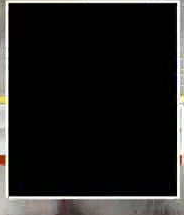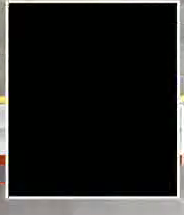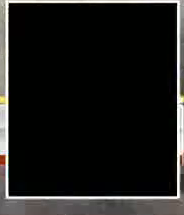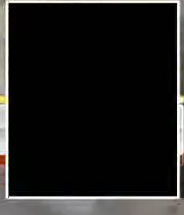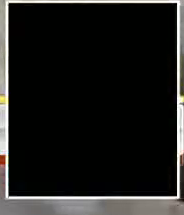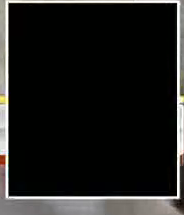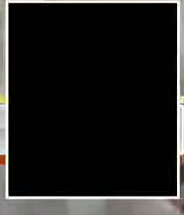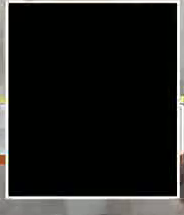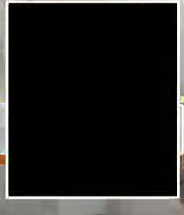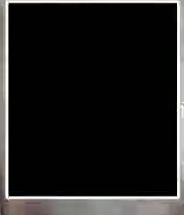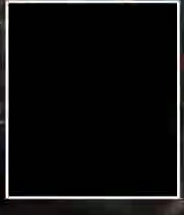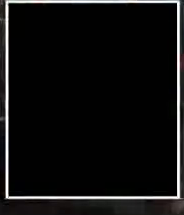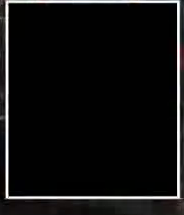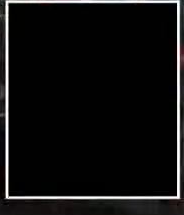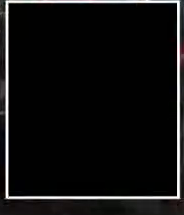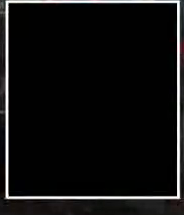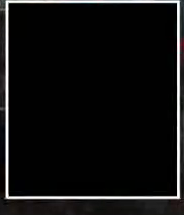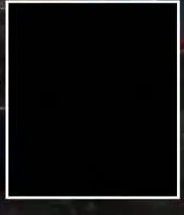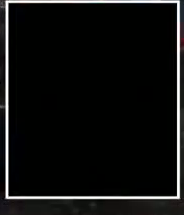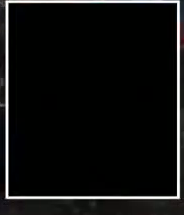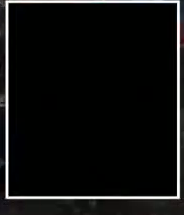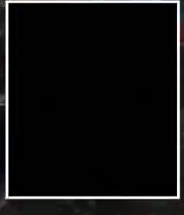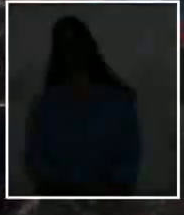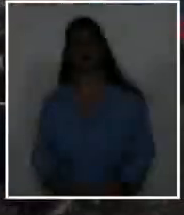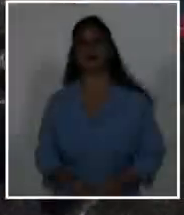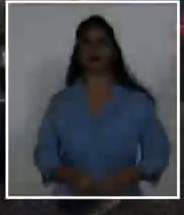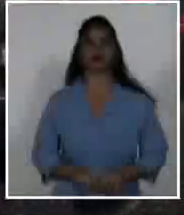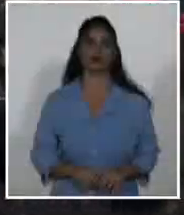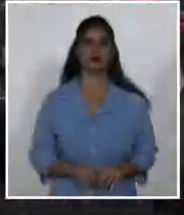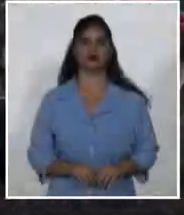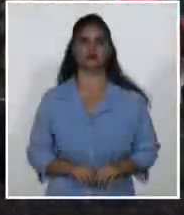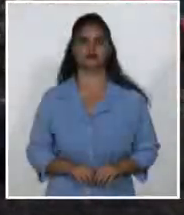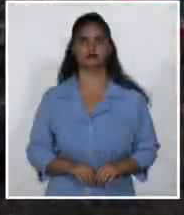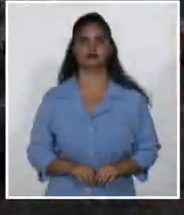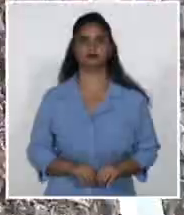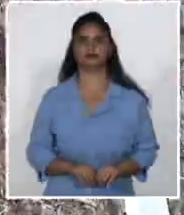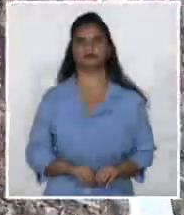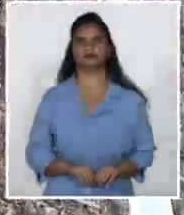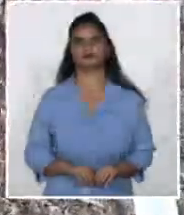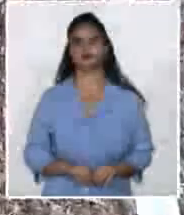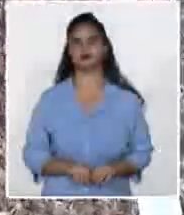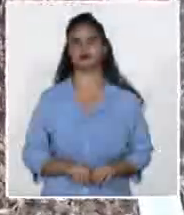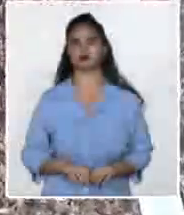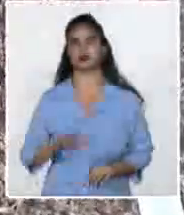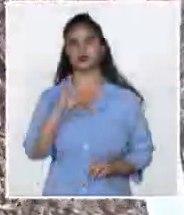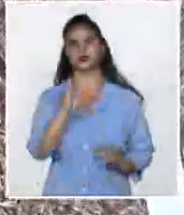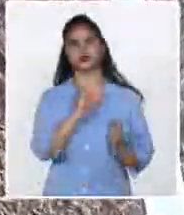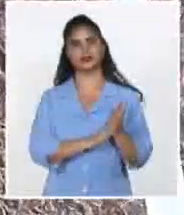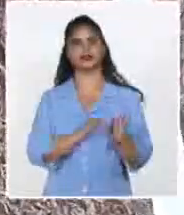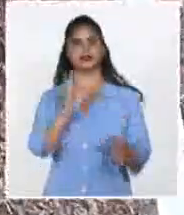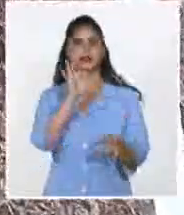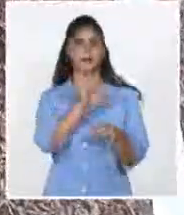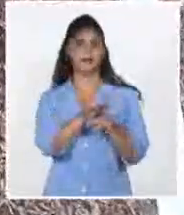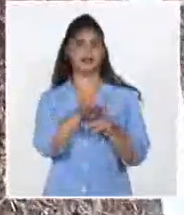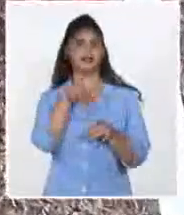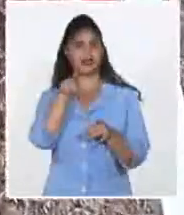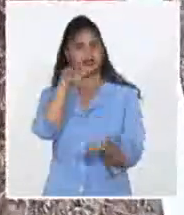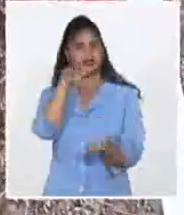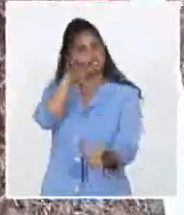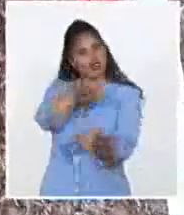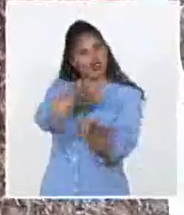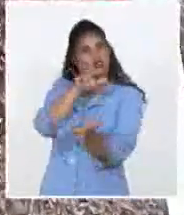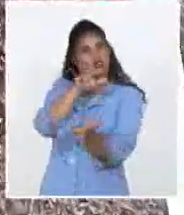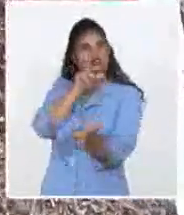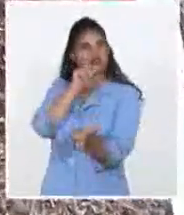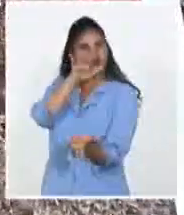ha diversificado sus producciones y hace 8 meses comenzó la cría de codorniz con más de 2.300 ejemplares de esta